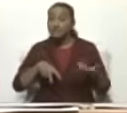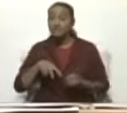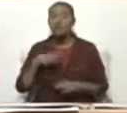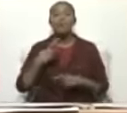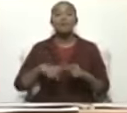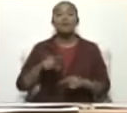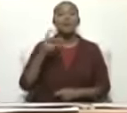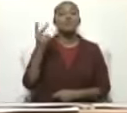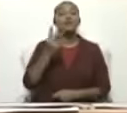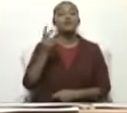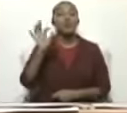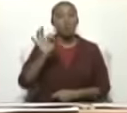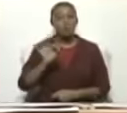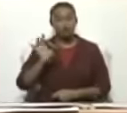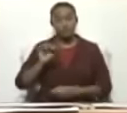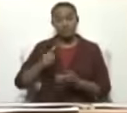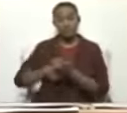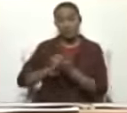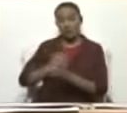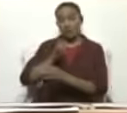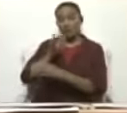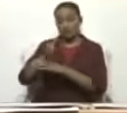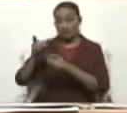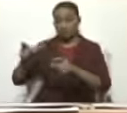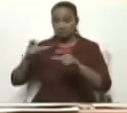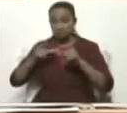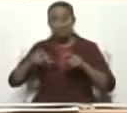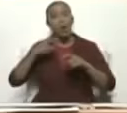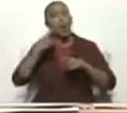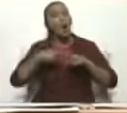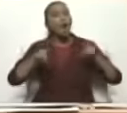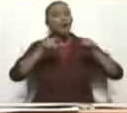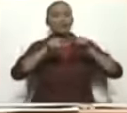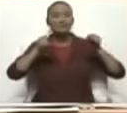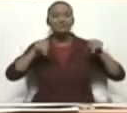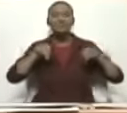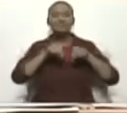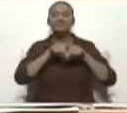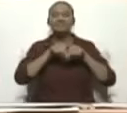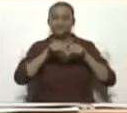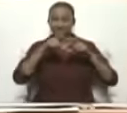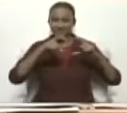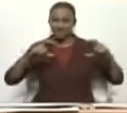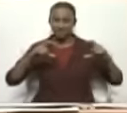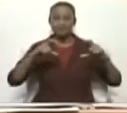entregaban un comprobante. Ese comprobante le servía a usted hasta para casarse.